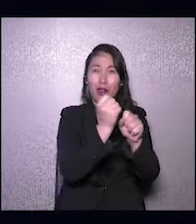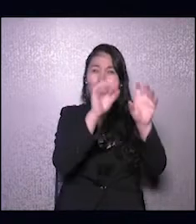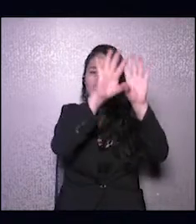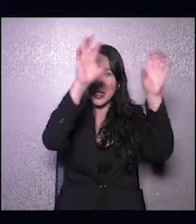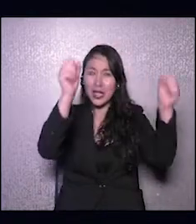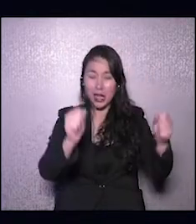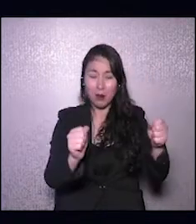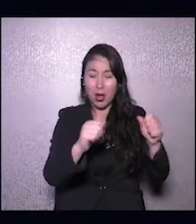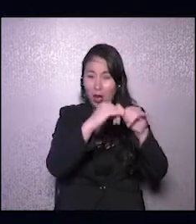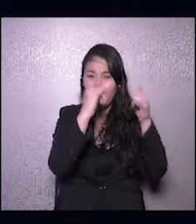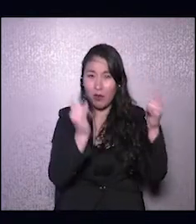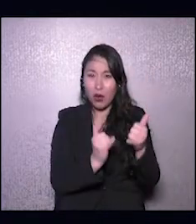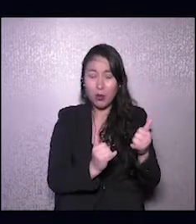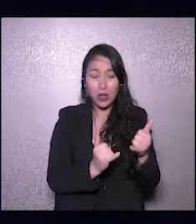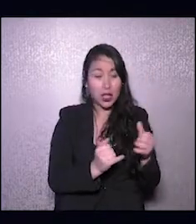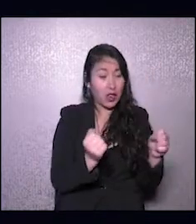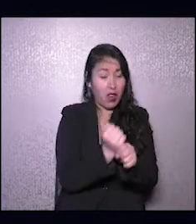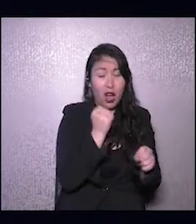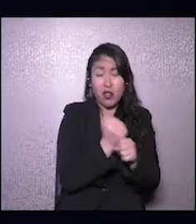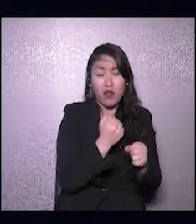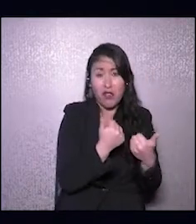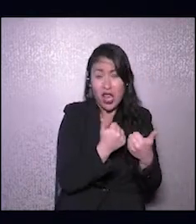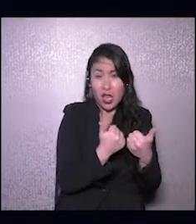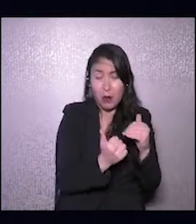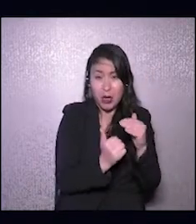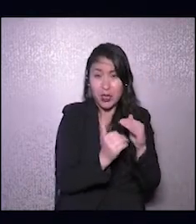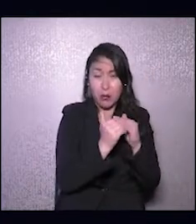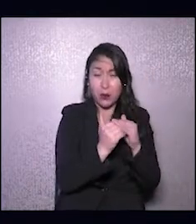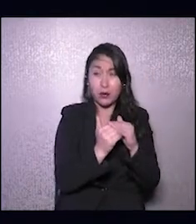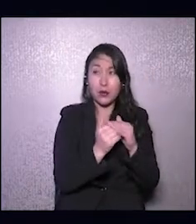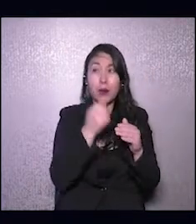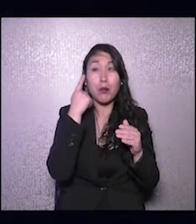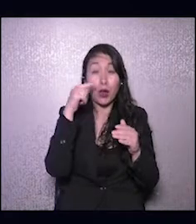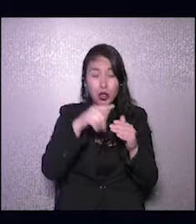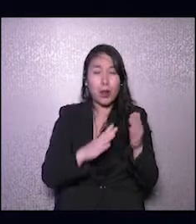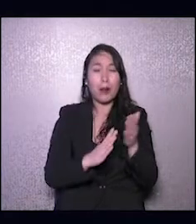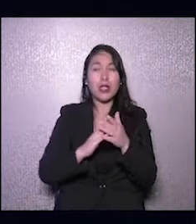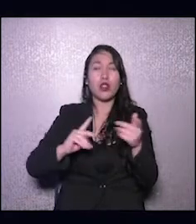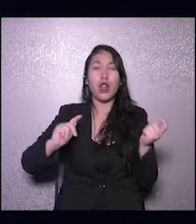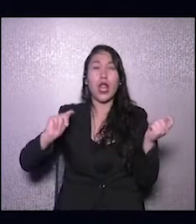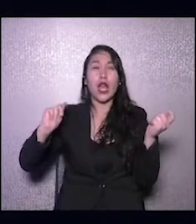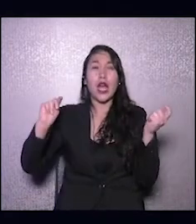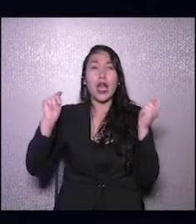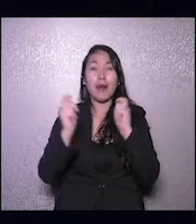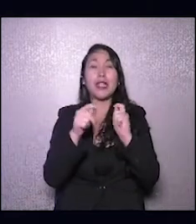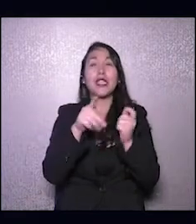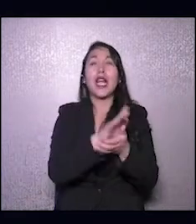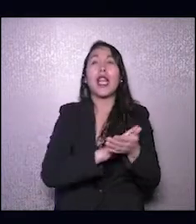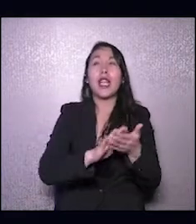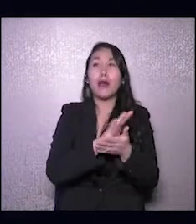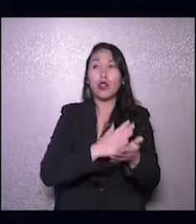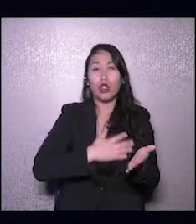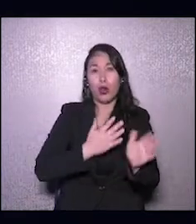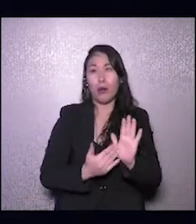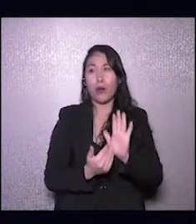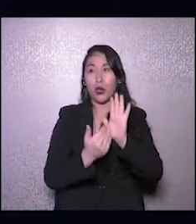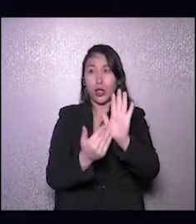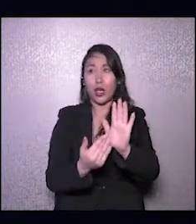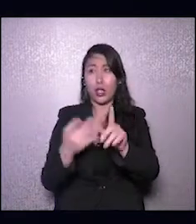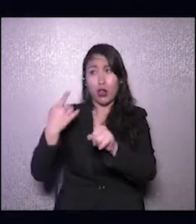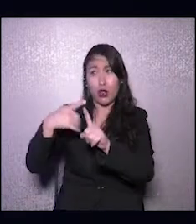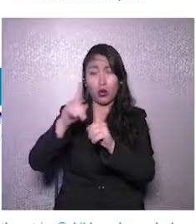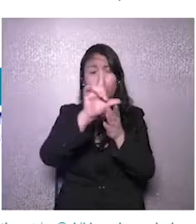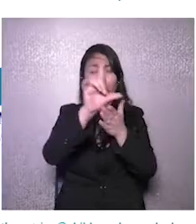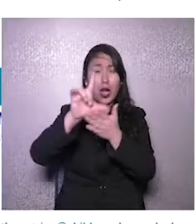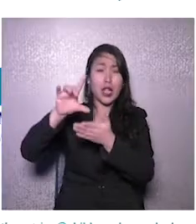generalmente trabajando al máximo. Pero eso está cambiando. Y este es el ejemplo que quiero mostrar de lo que está pasando en el resto del mundo.